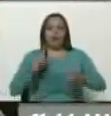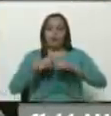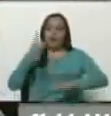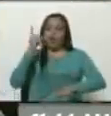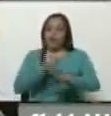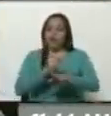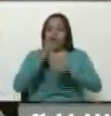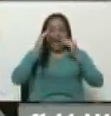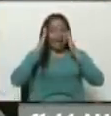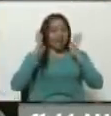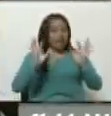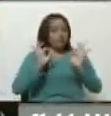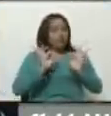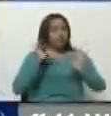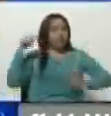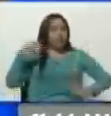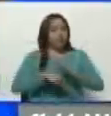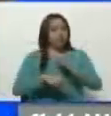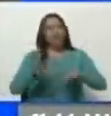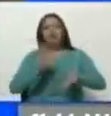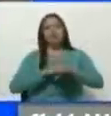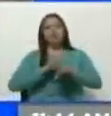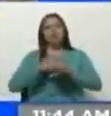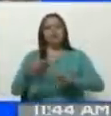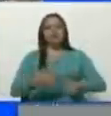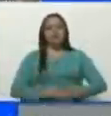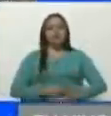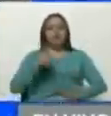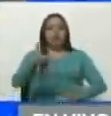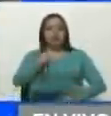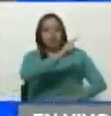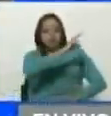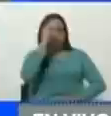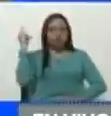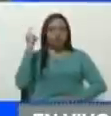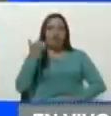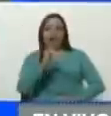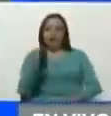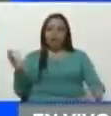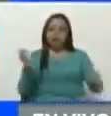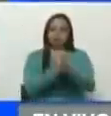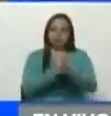profundamente alerta, porque el PSUV ha